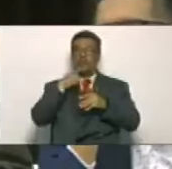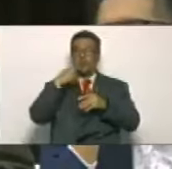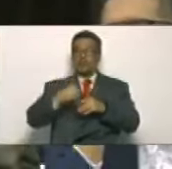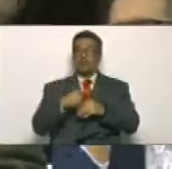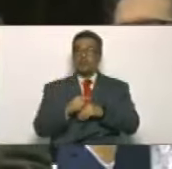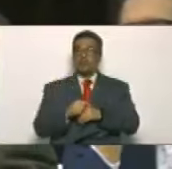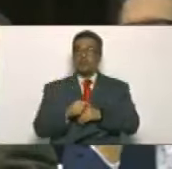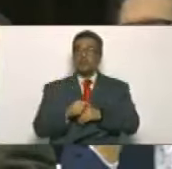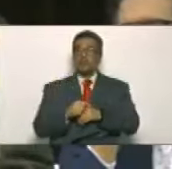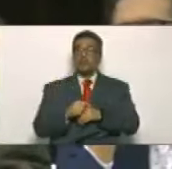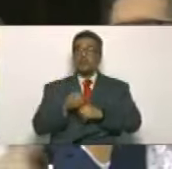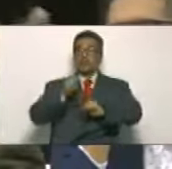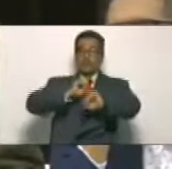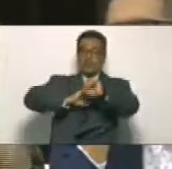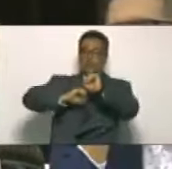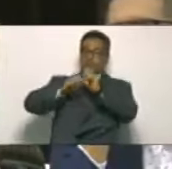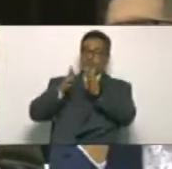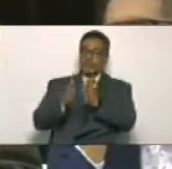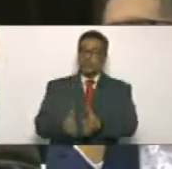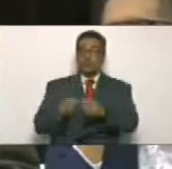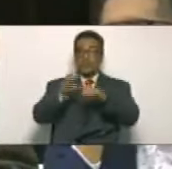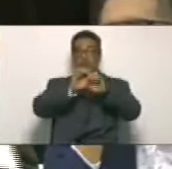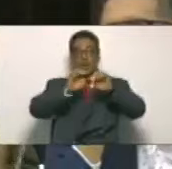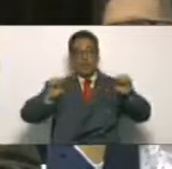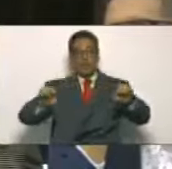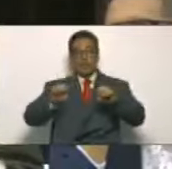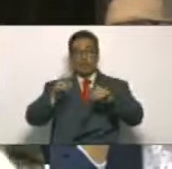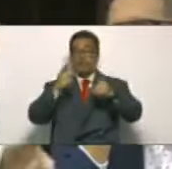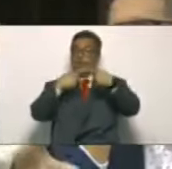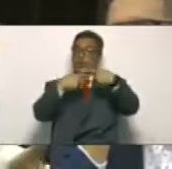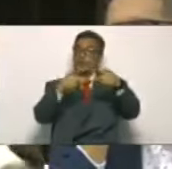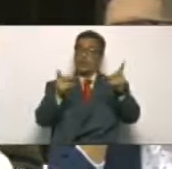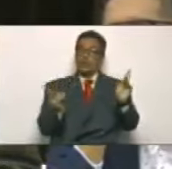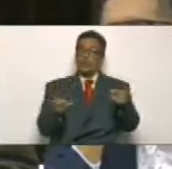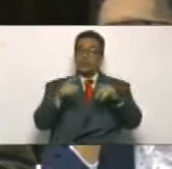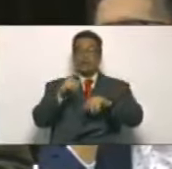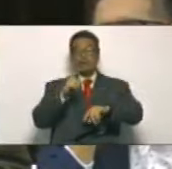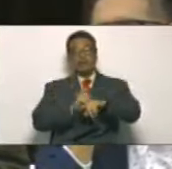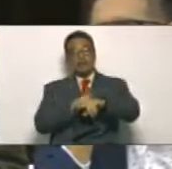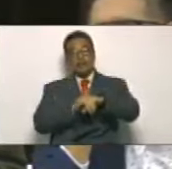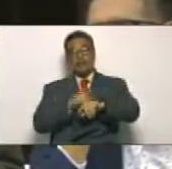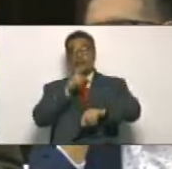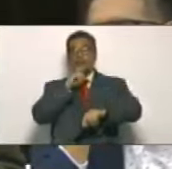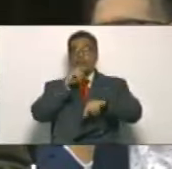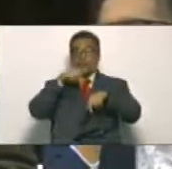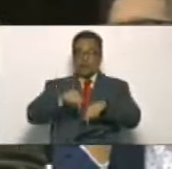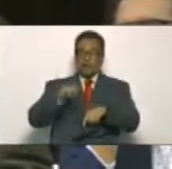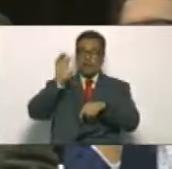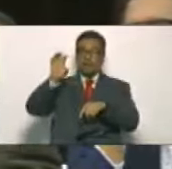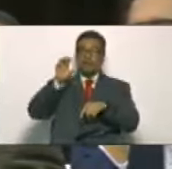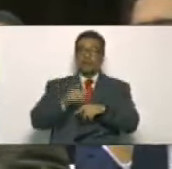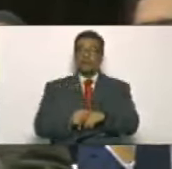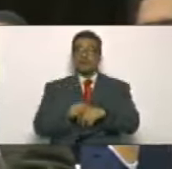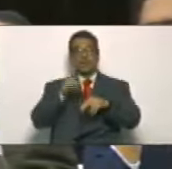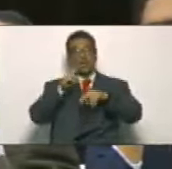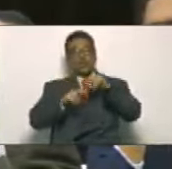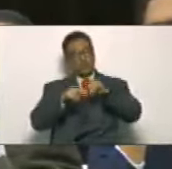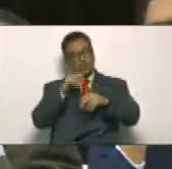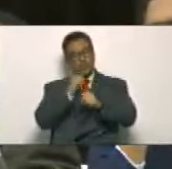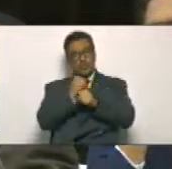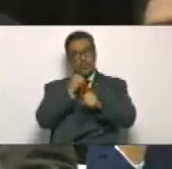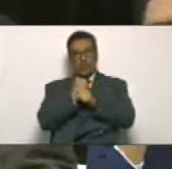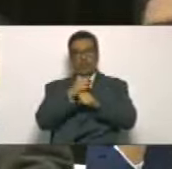agrimensor, fue un defensor de la educación pública en épocas difíciles para el país. Sus obras